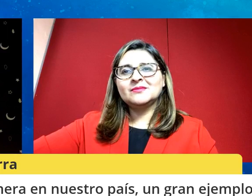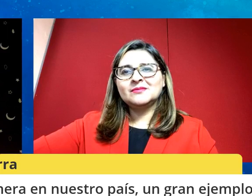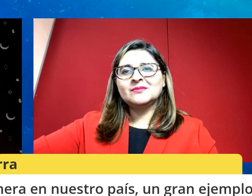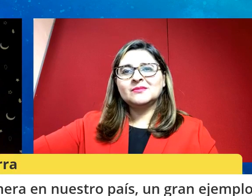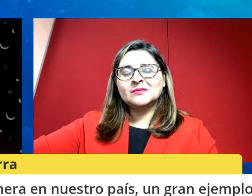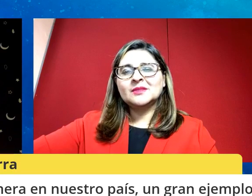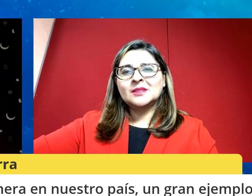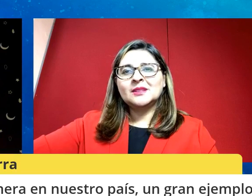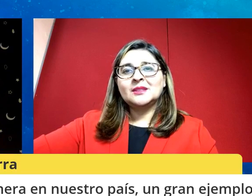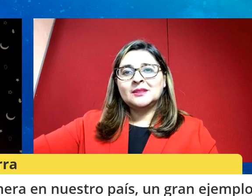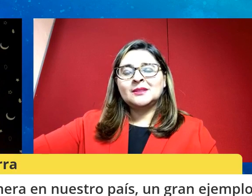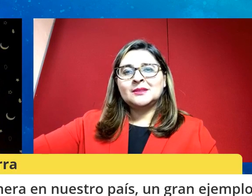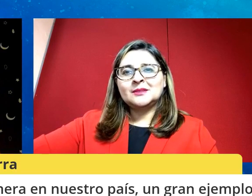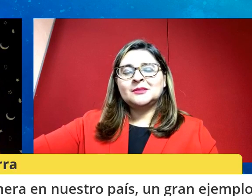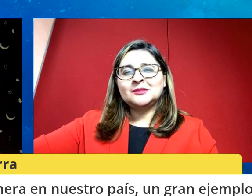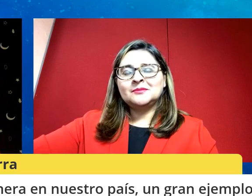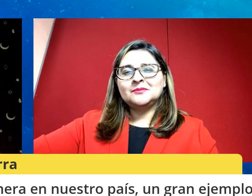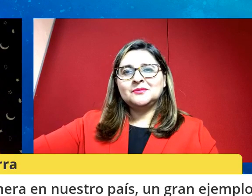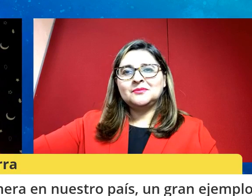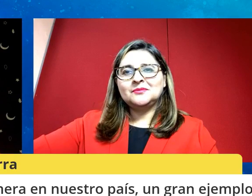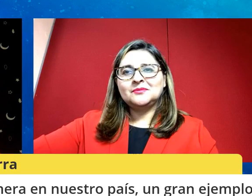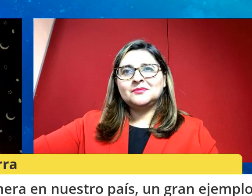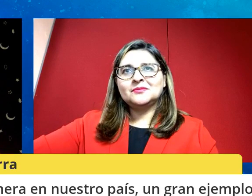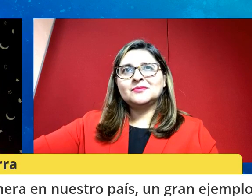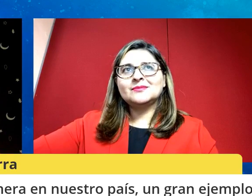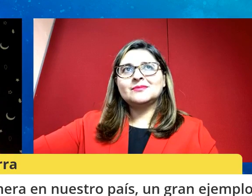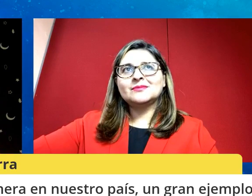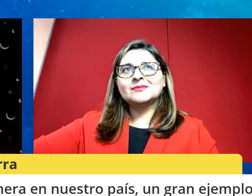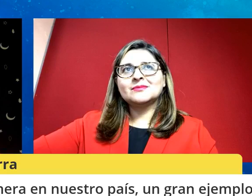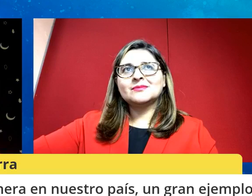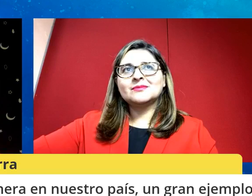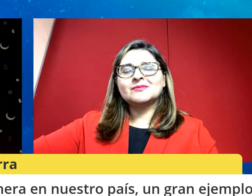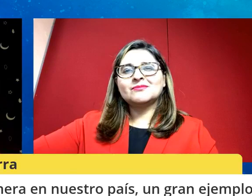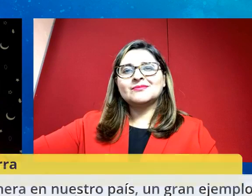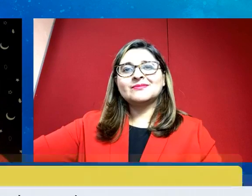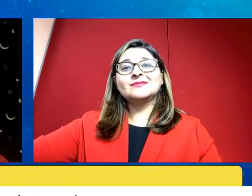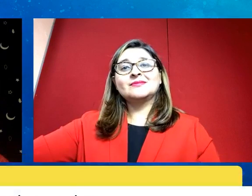reconectar a la mente, para que dejemos de contar